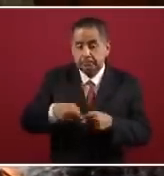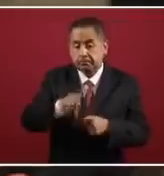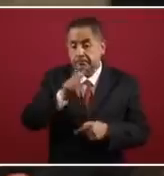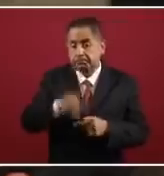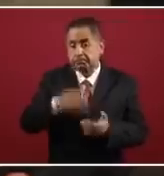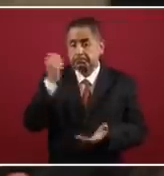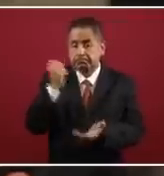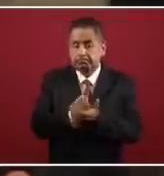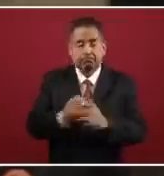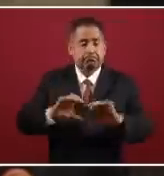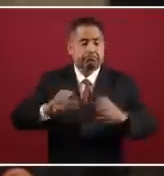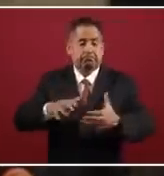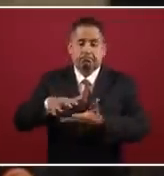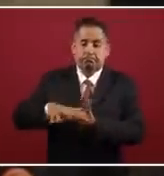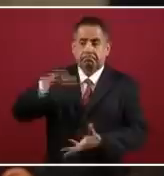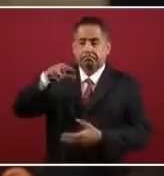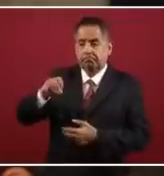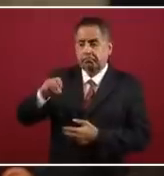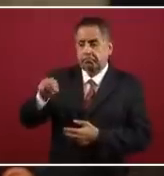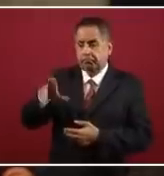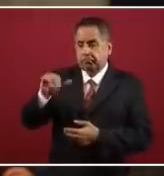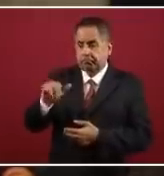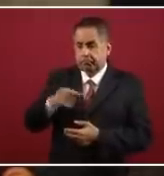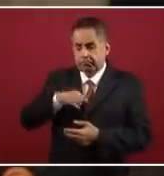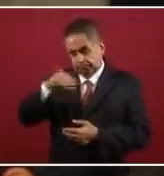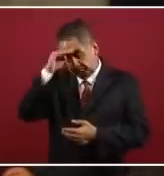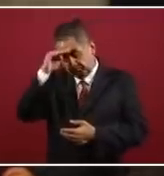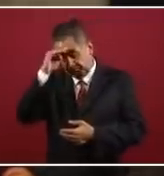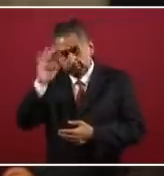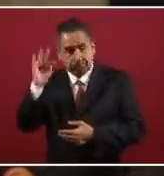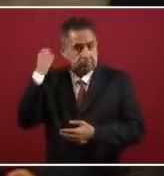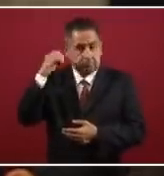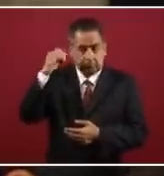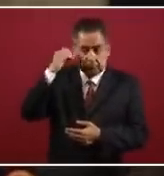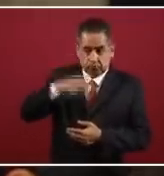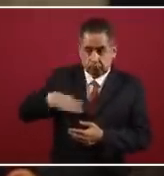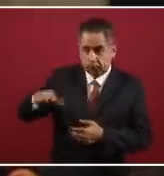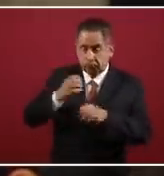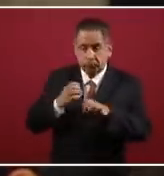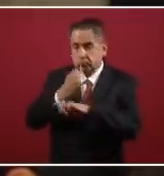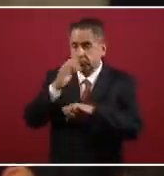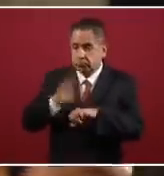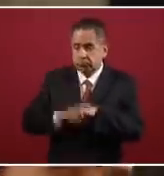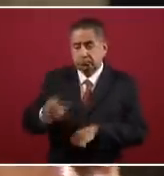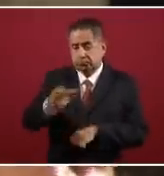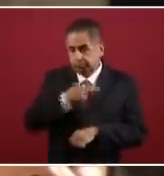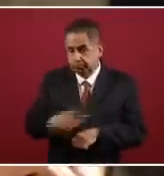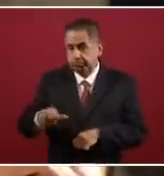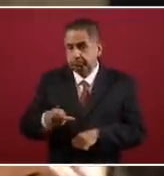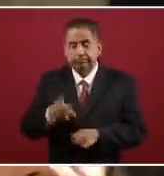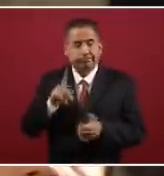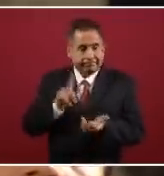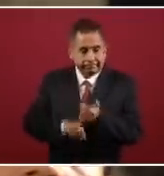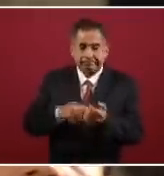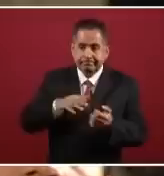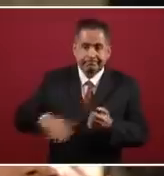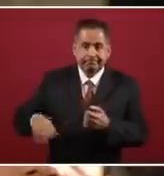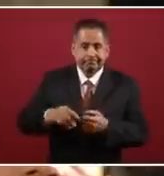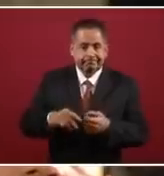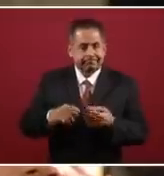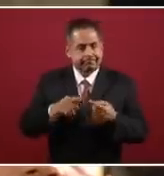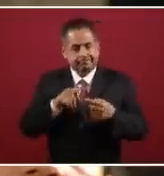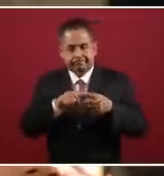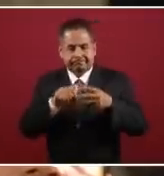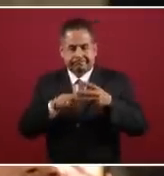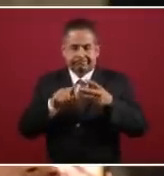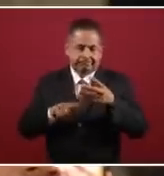un congreso mayoritariamente de Morena. Consideremos que Oaxaca es uno de los estados más pobres y además uno de los 3 primeros, según